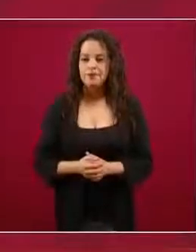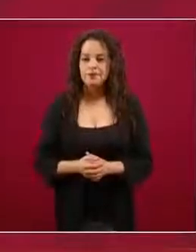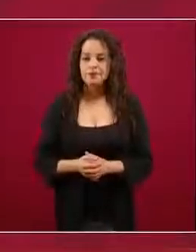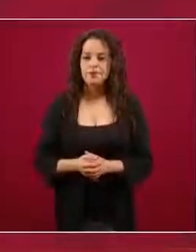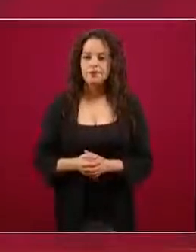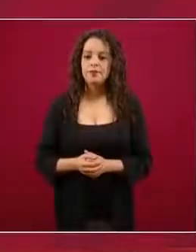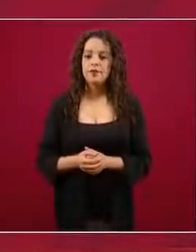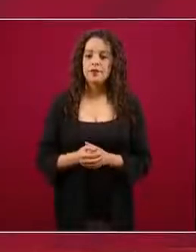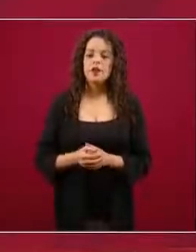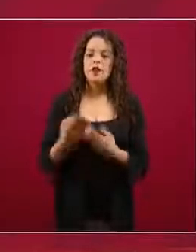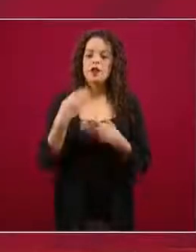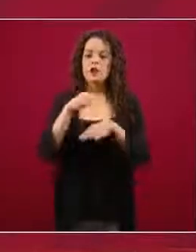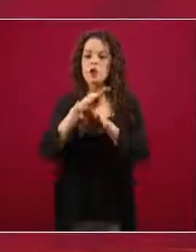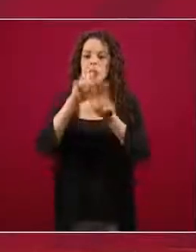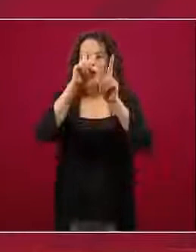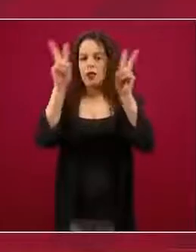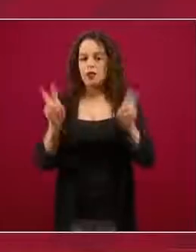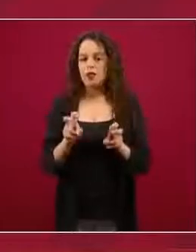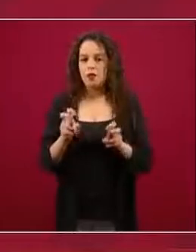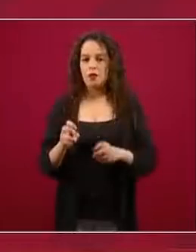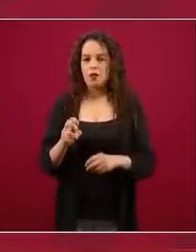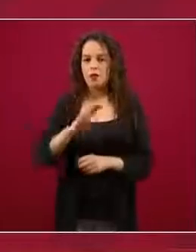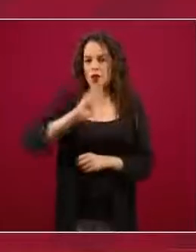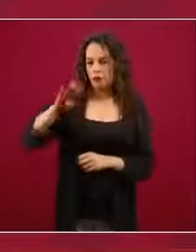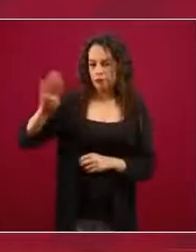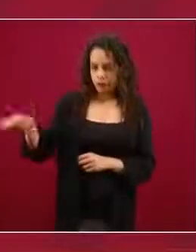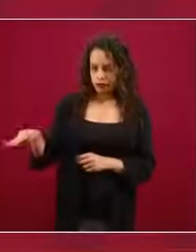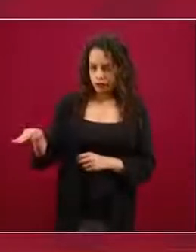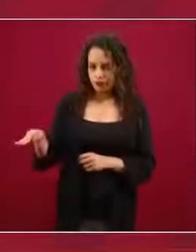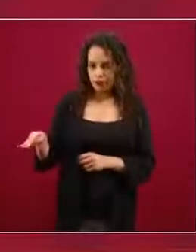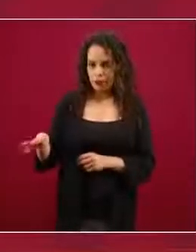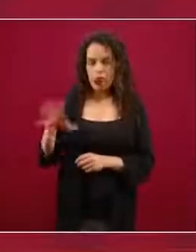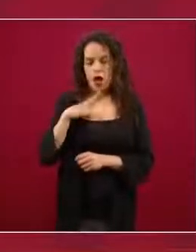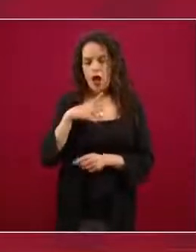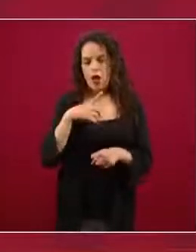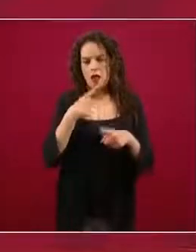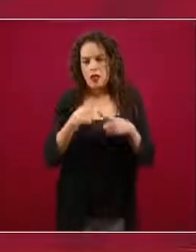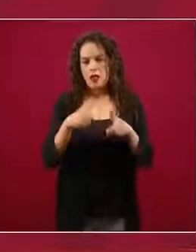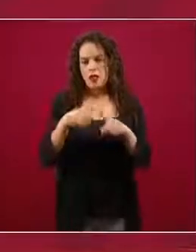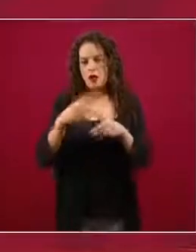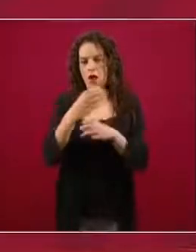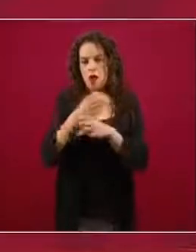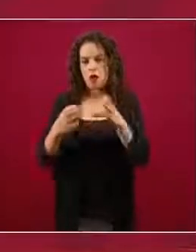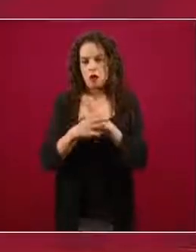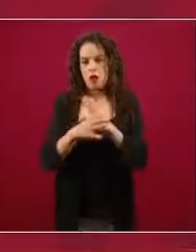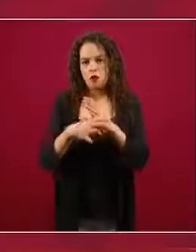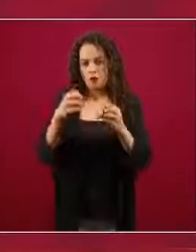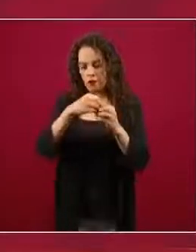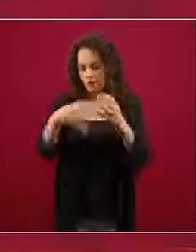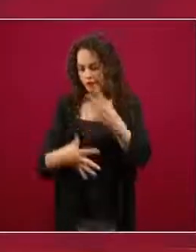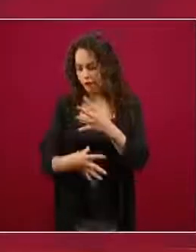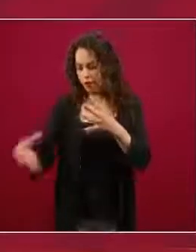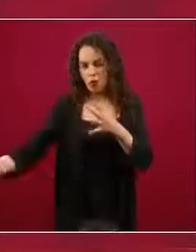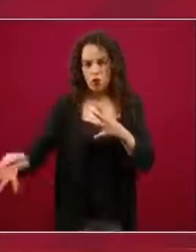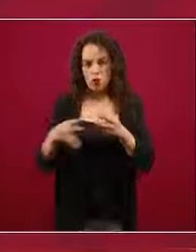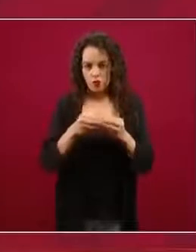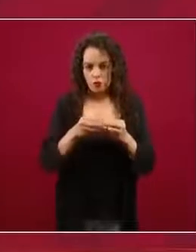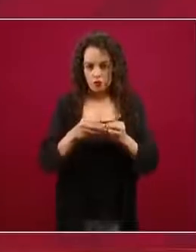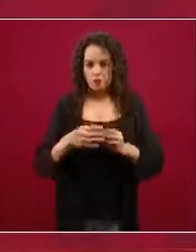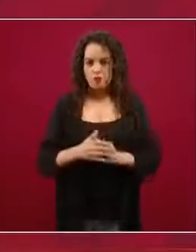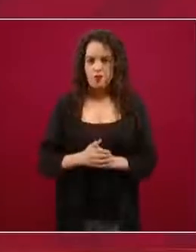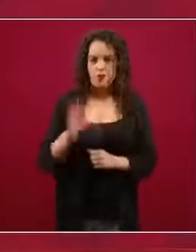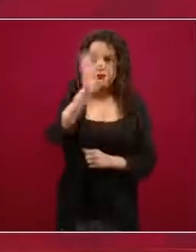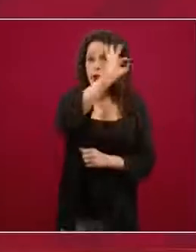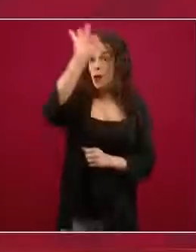este tema de la mortalidad, hay varios elementos, varios fenómenos que están involucrados. Solo para precisar, el porcentaje